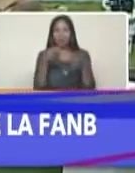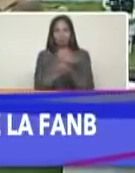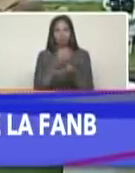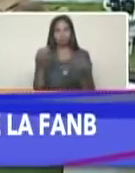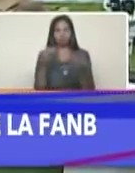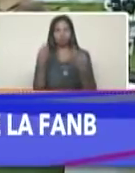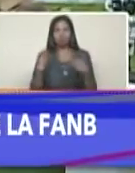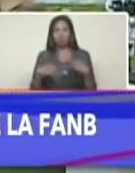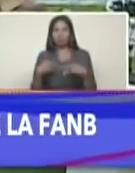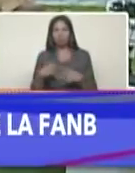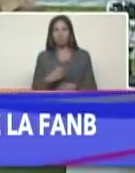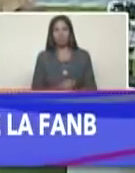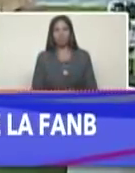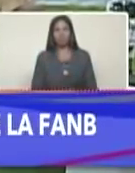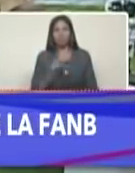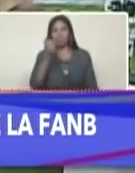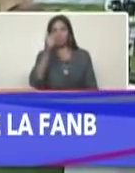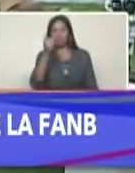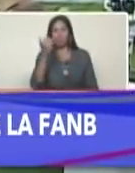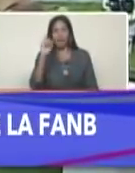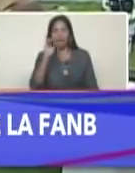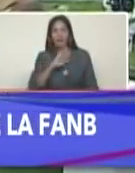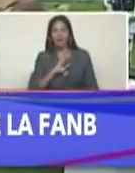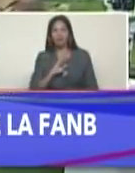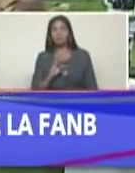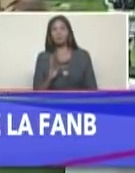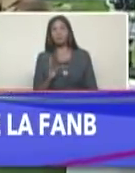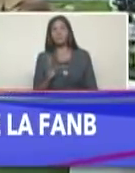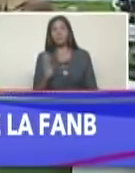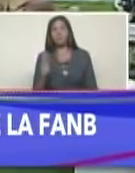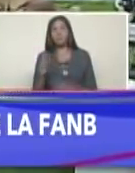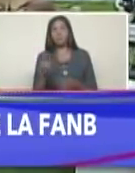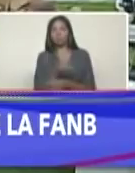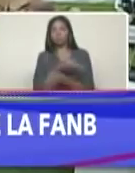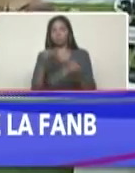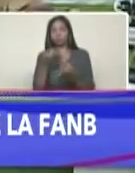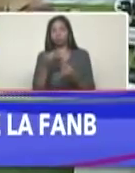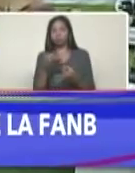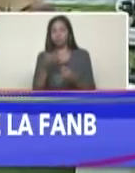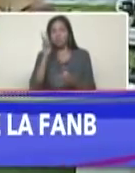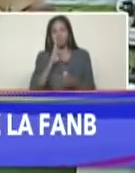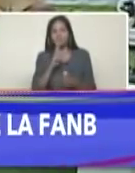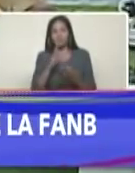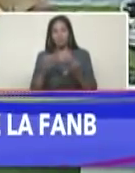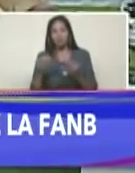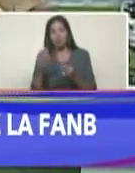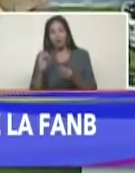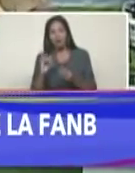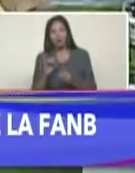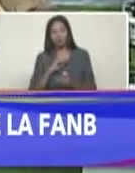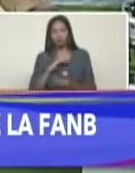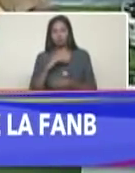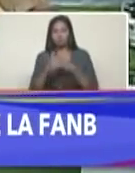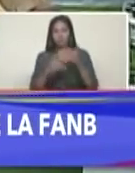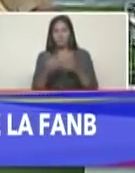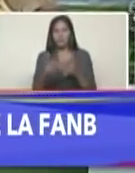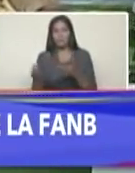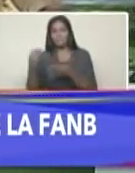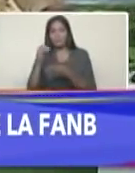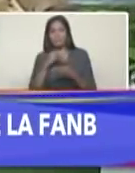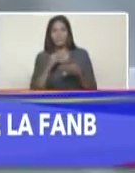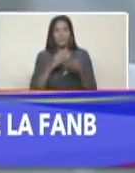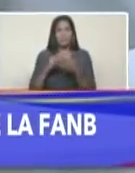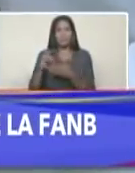Venezuela. Tenemos 10 líneas productoras puras de una de las generaciones. Ahora estamos en el proceso de multiplicación de